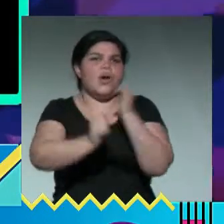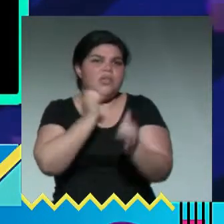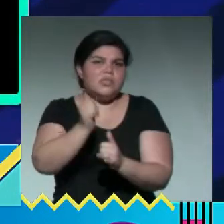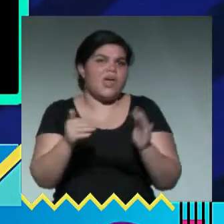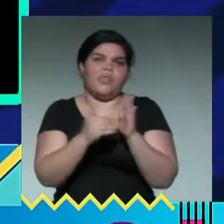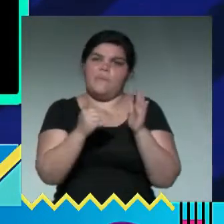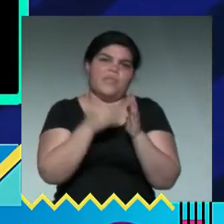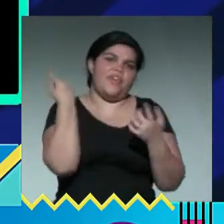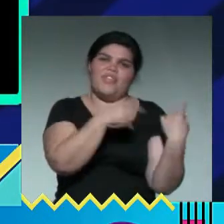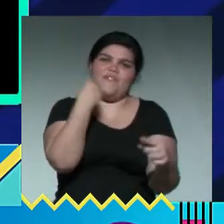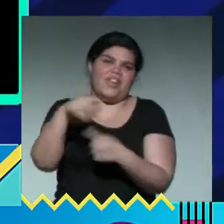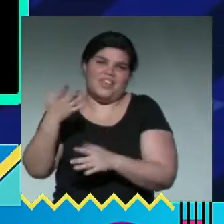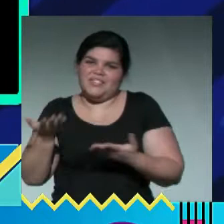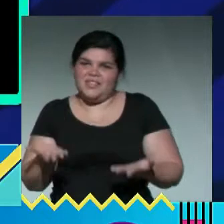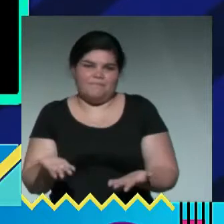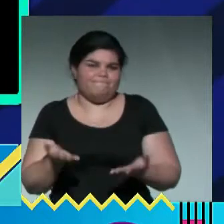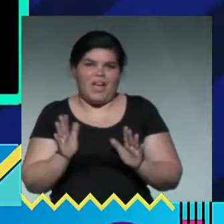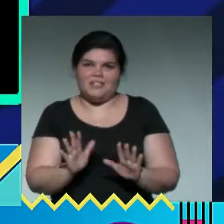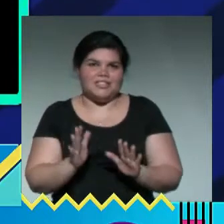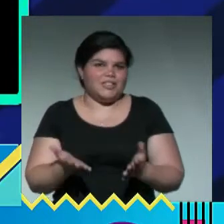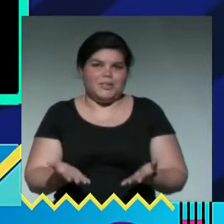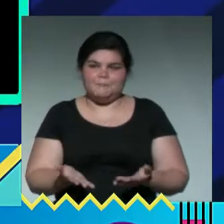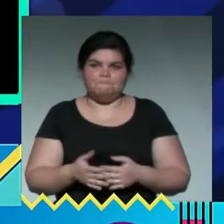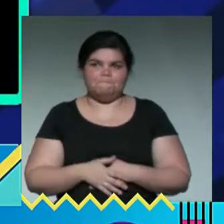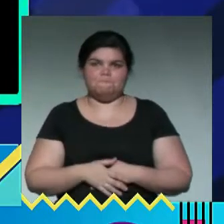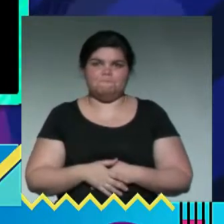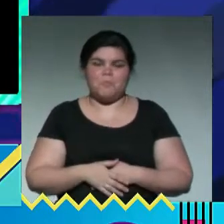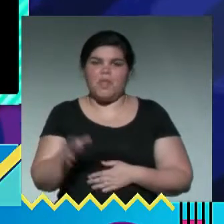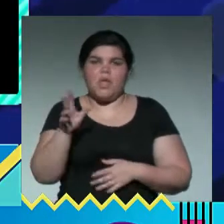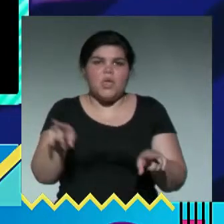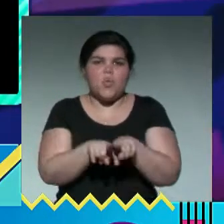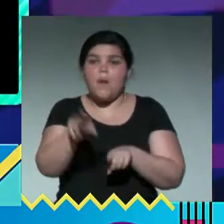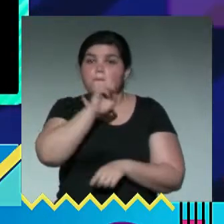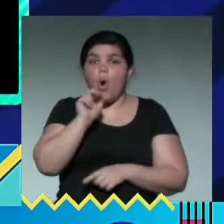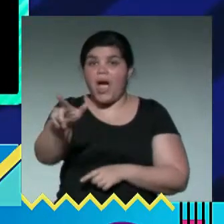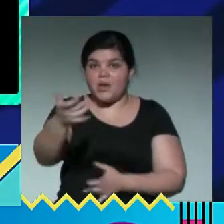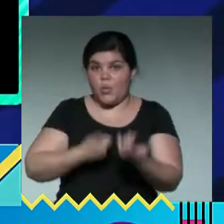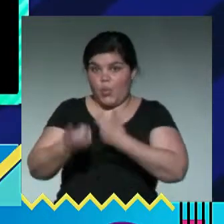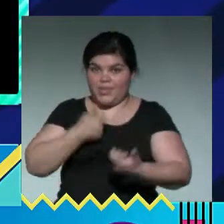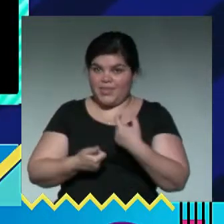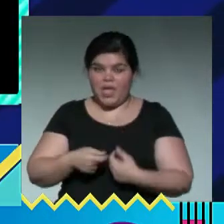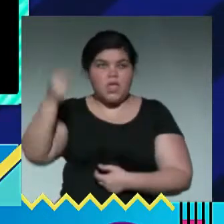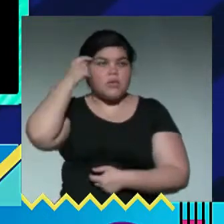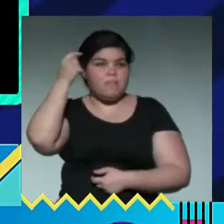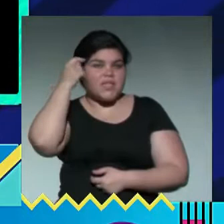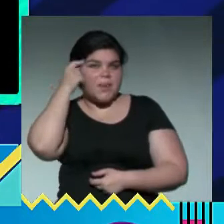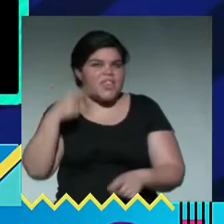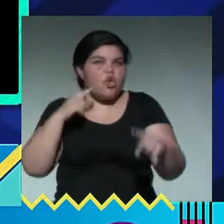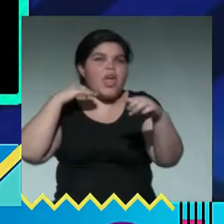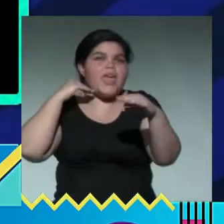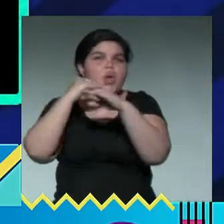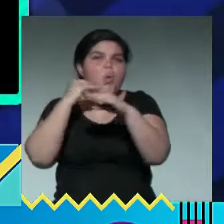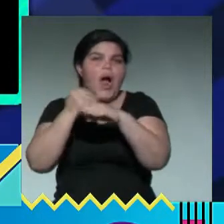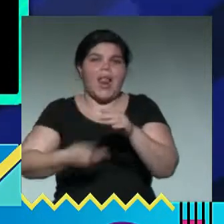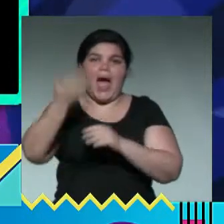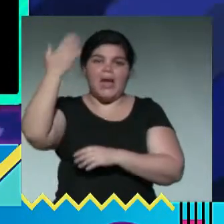posicionar en ese relato. Sí, como dijo Sandra, nos situamos en el siglo XVI y en la mente del siglo XVI,